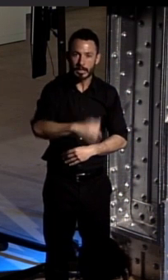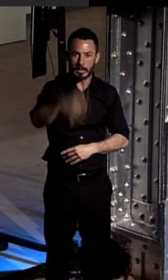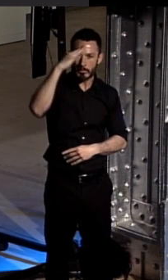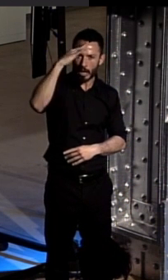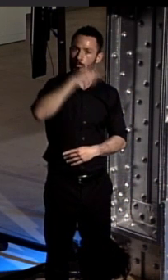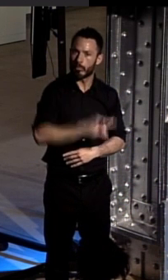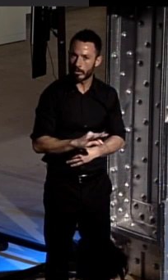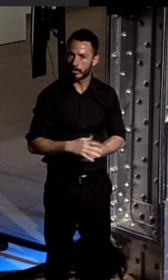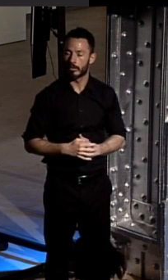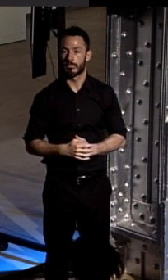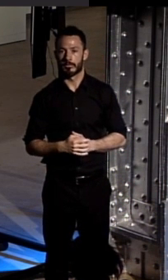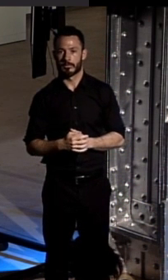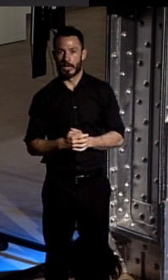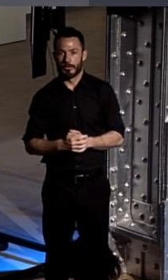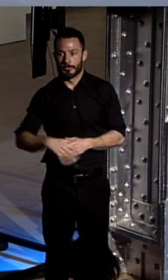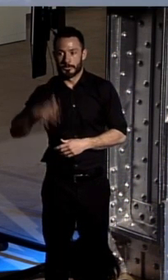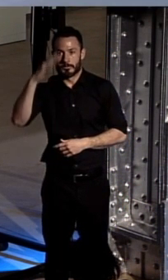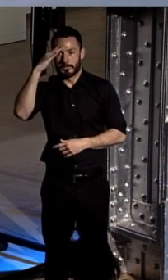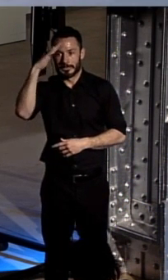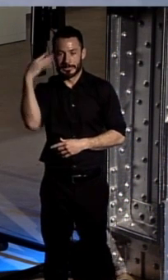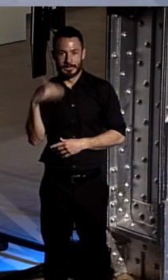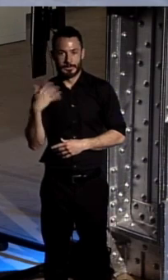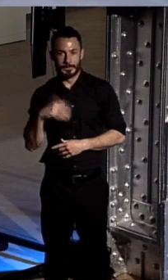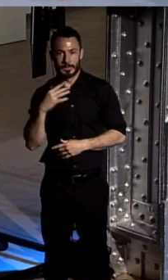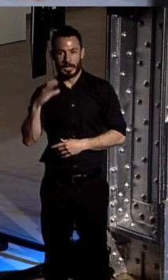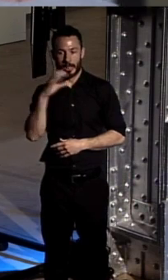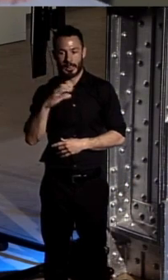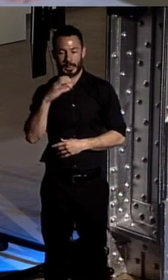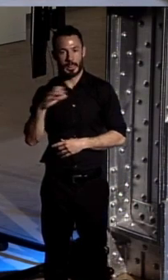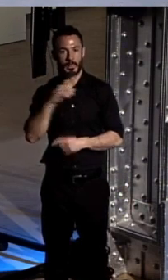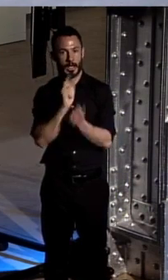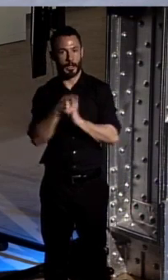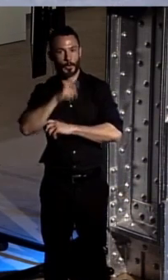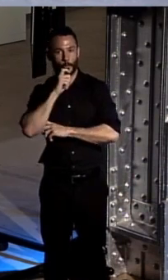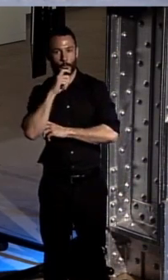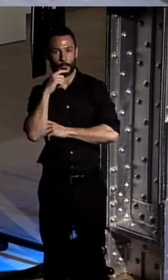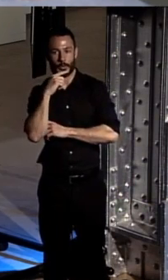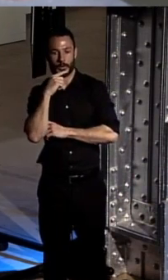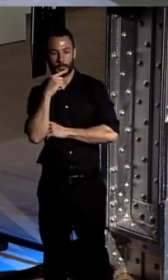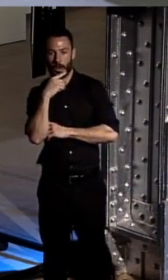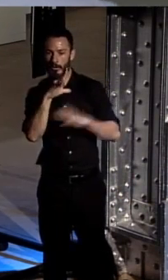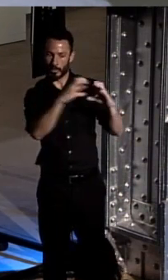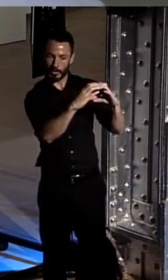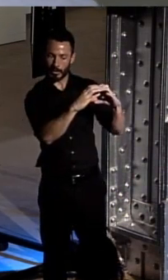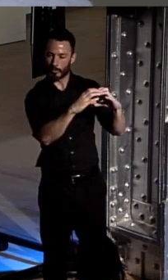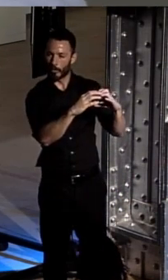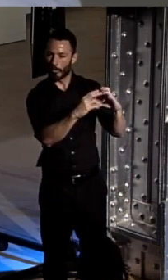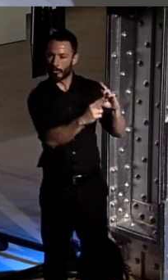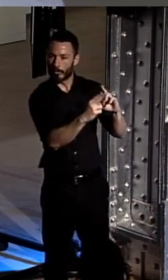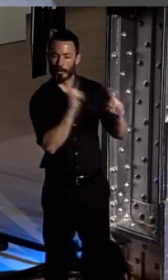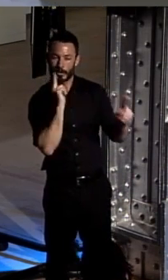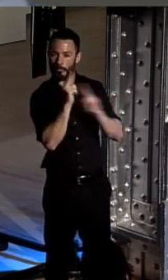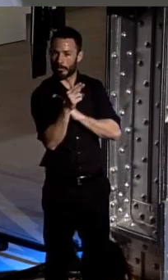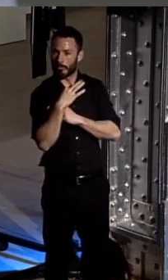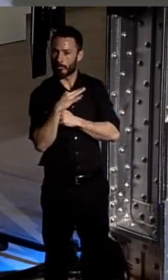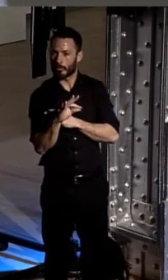imaginar. Entonces, fíjense cómo cambia cualitativamente la nave de la ciencia que nos lleva dentro del cerebro del otro para responder preguntas que antes de esto parecían no